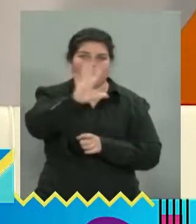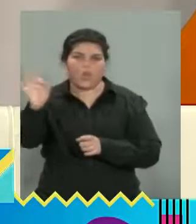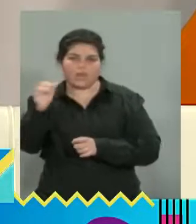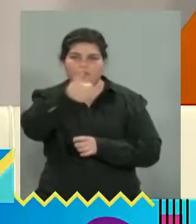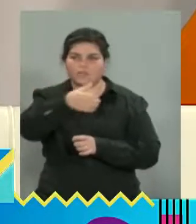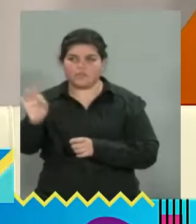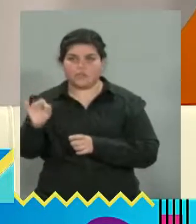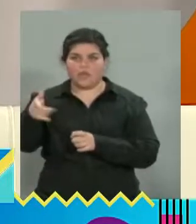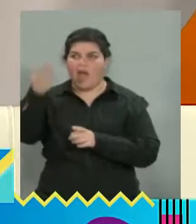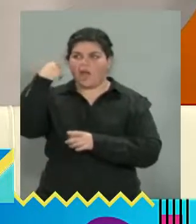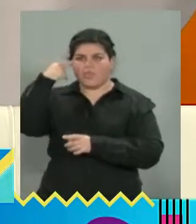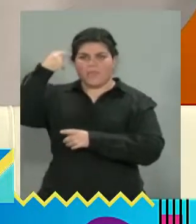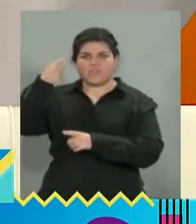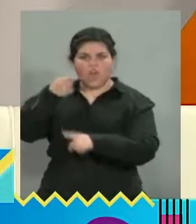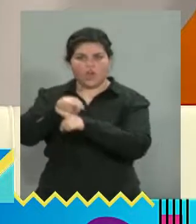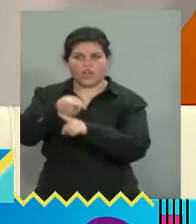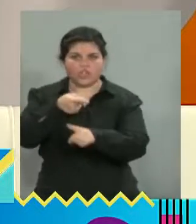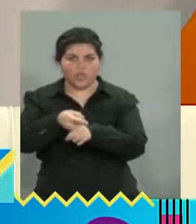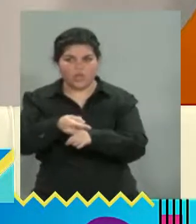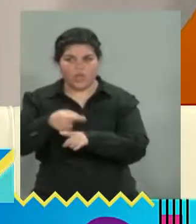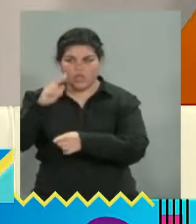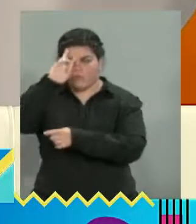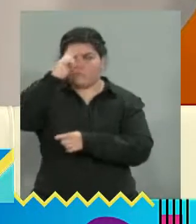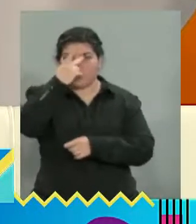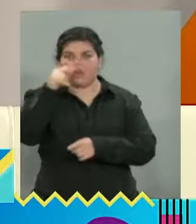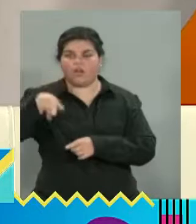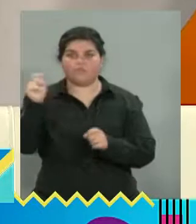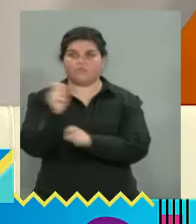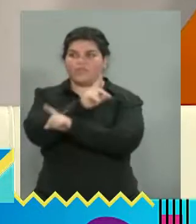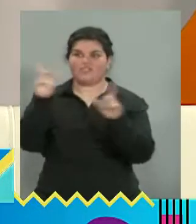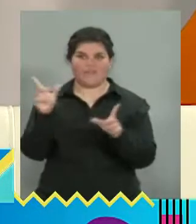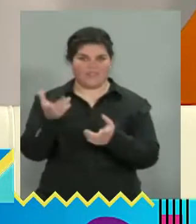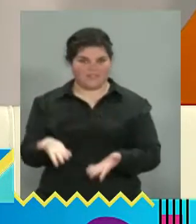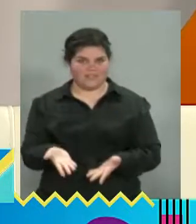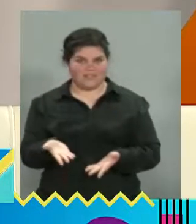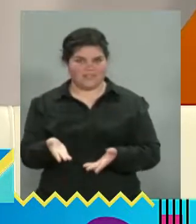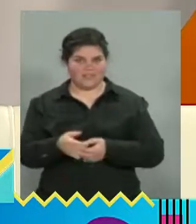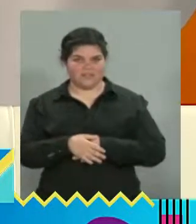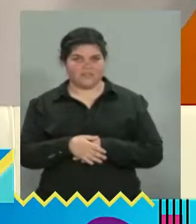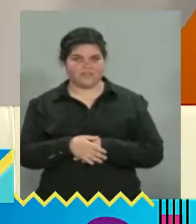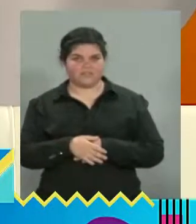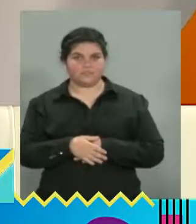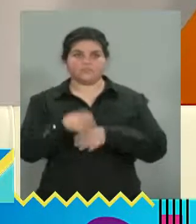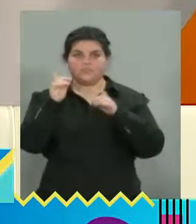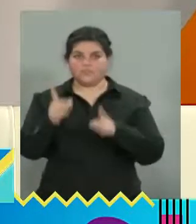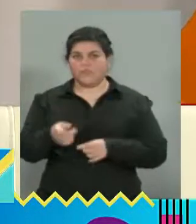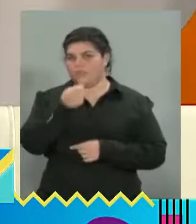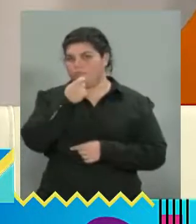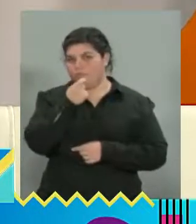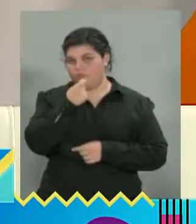contra, tal vez nos vamos a sorprender. Sí, yo creo que, como también nos vamos a sorprender, yéndole a